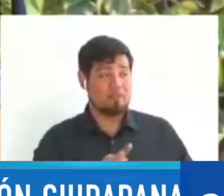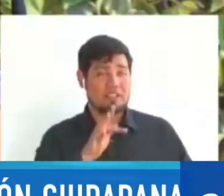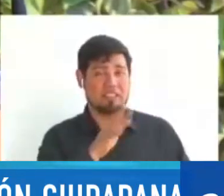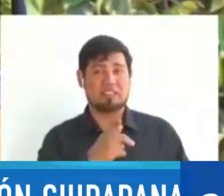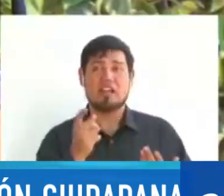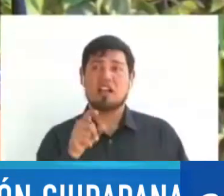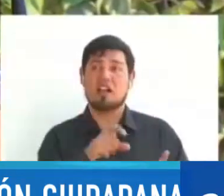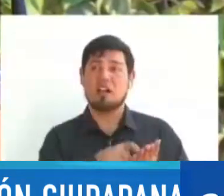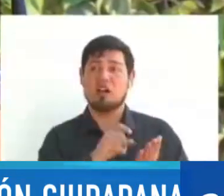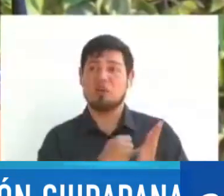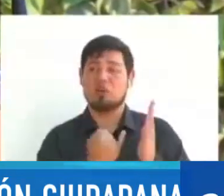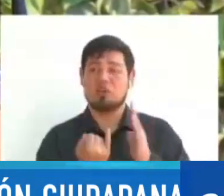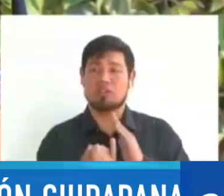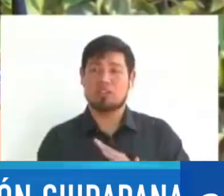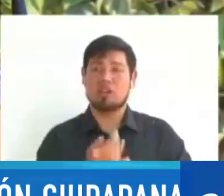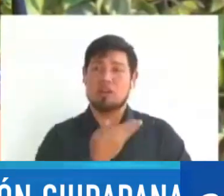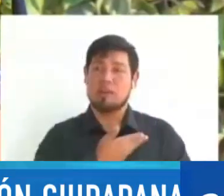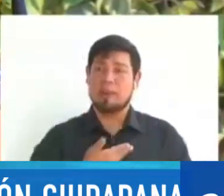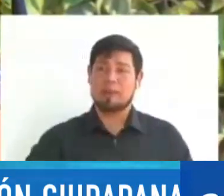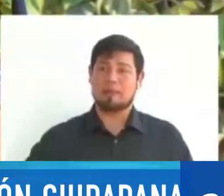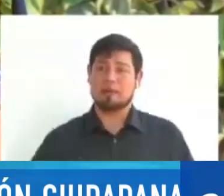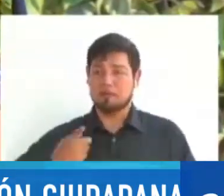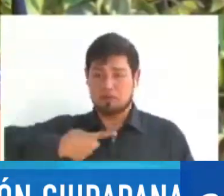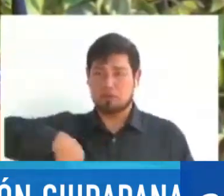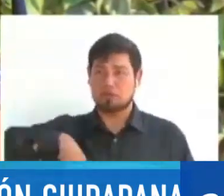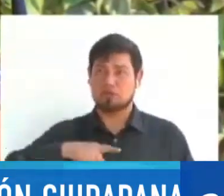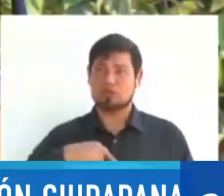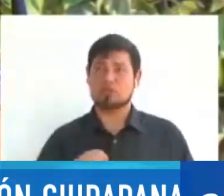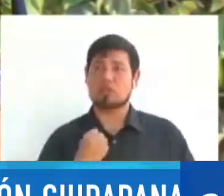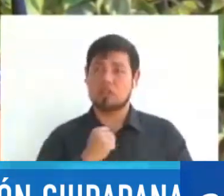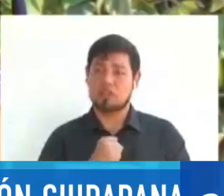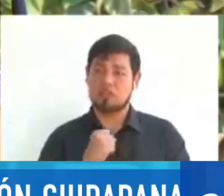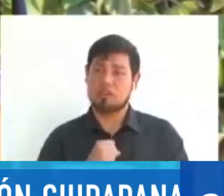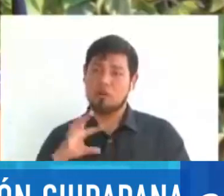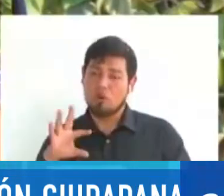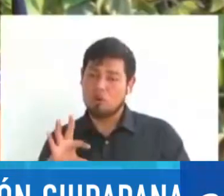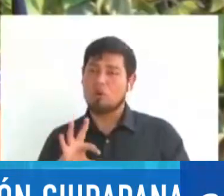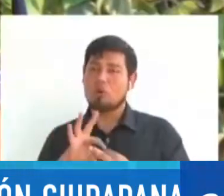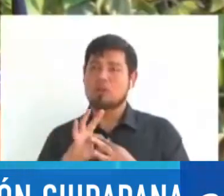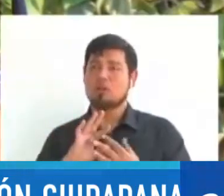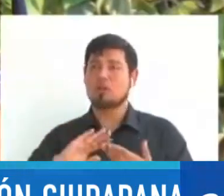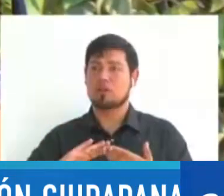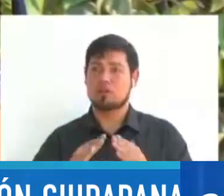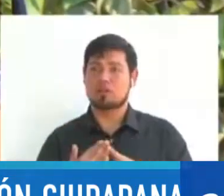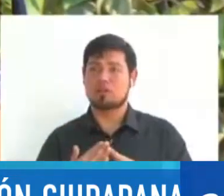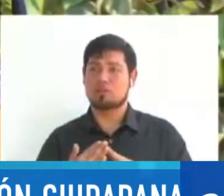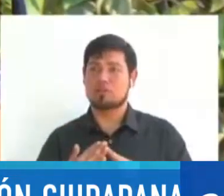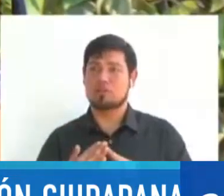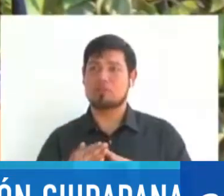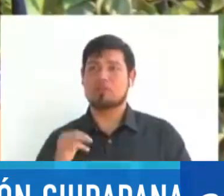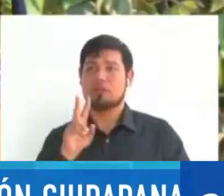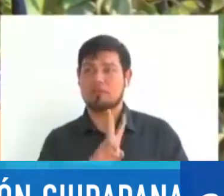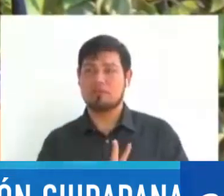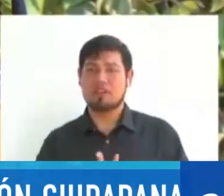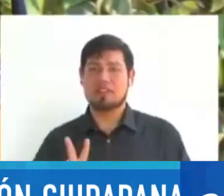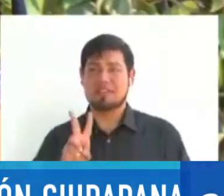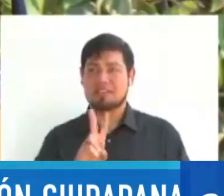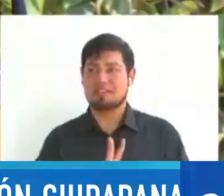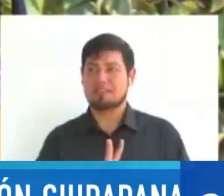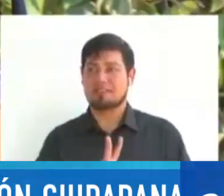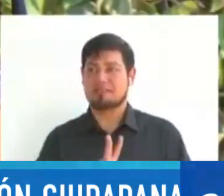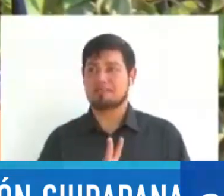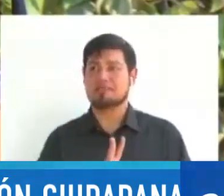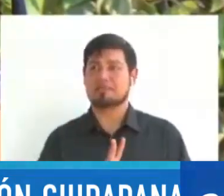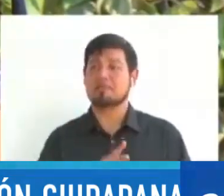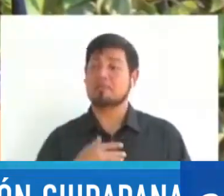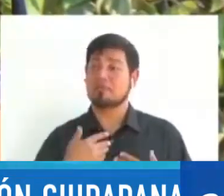sociales nosotros, en forma anónima, trabajamos por la comunidad, por nuestro Valdivia y por nuestros territorios.